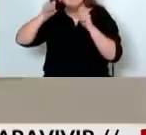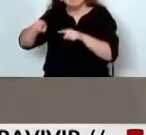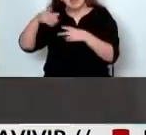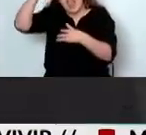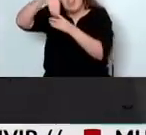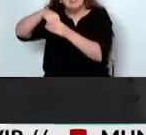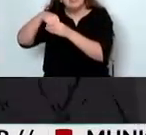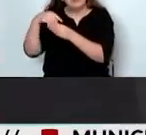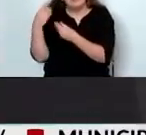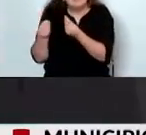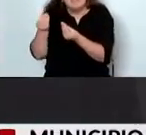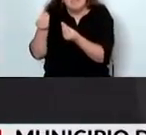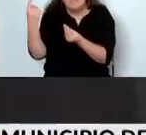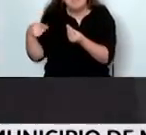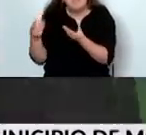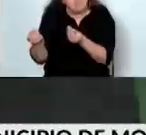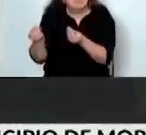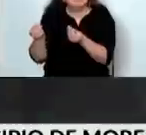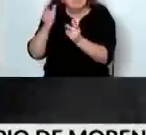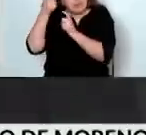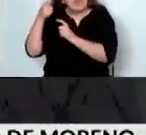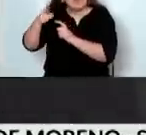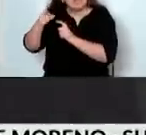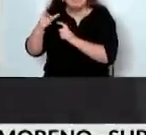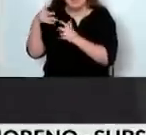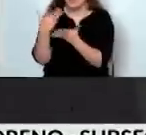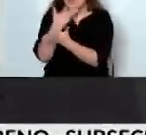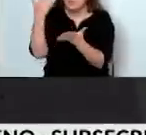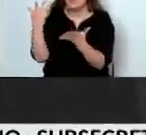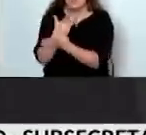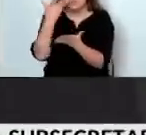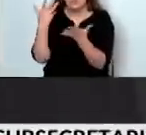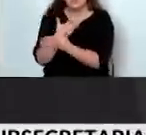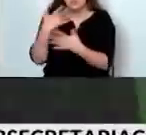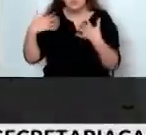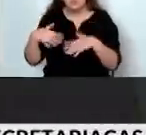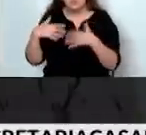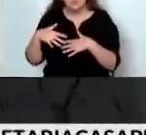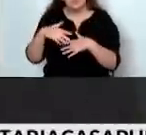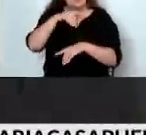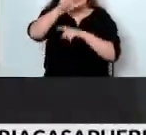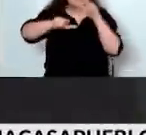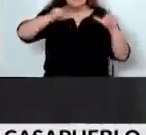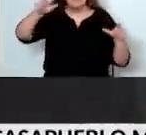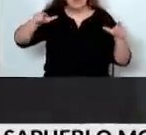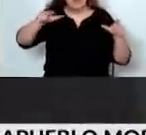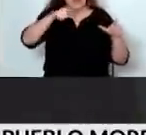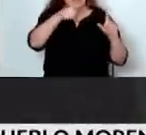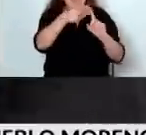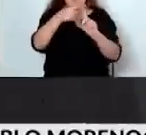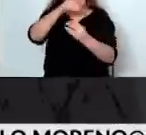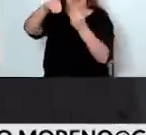lo que su familia también, y es bueno decirlo, había padecido, porque no hay nadie que tenga un familiar que